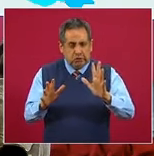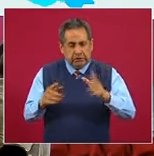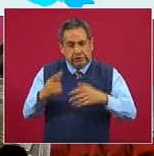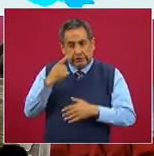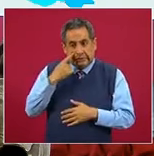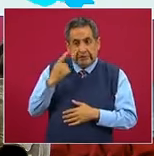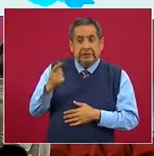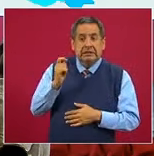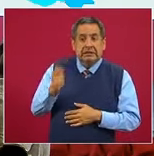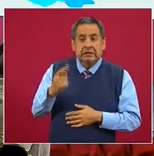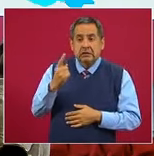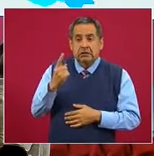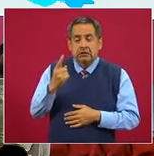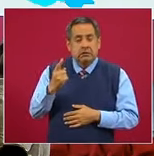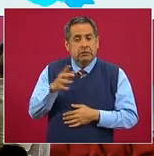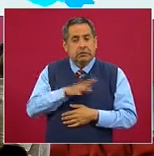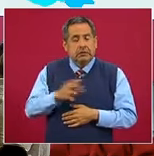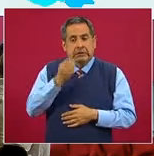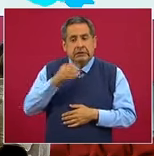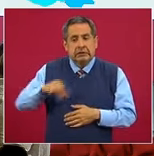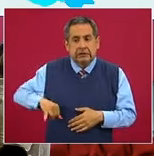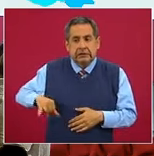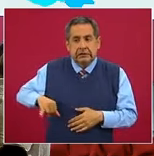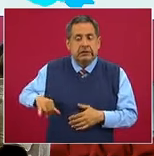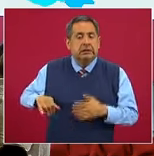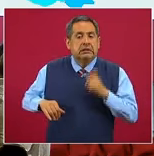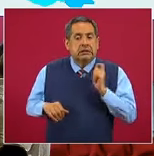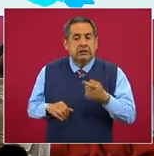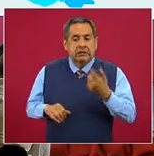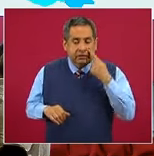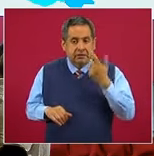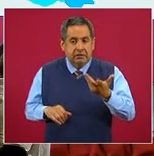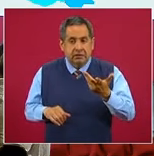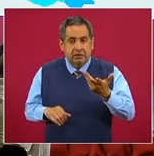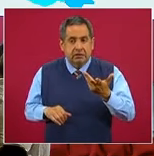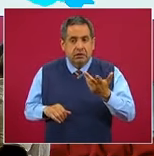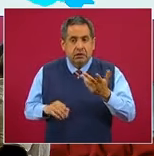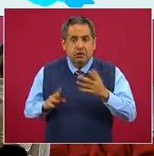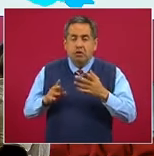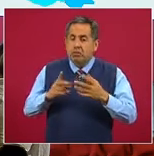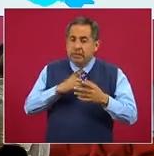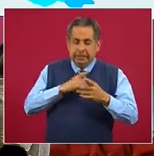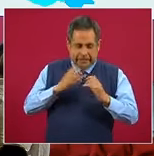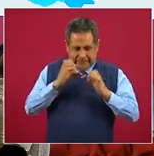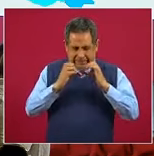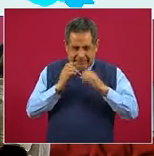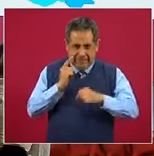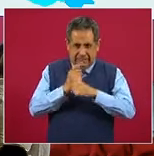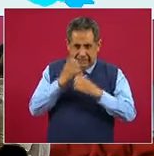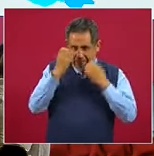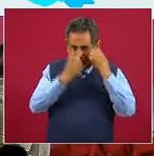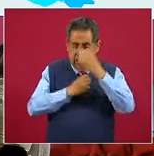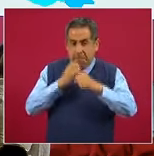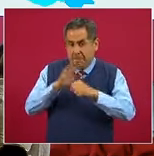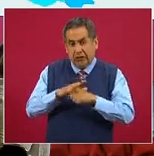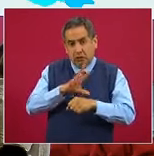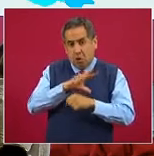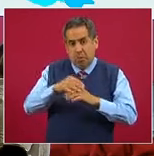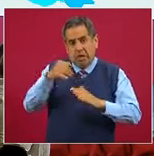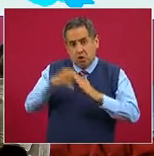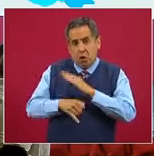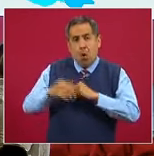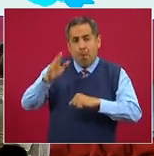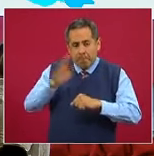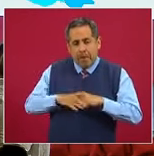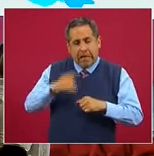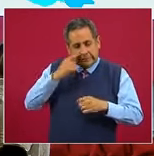gustaría destacar una cosa muy importante, que esto tiene que fortalecerse con un análisis más robusto, con muchas más